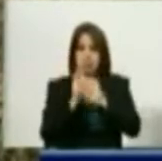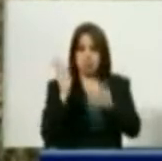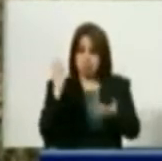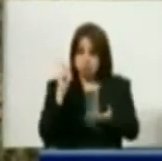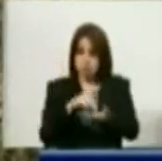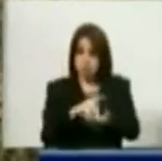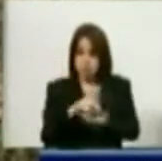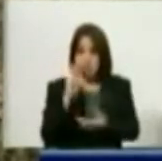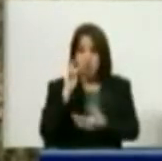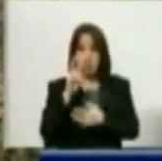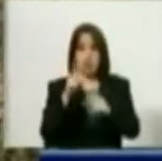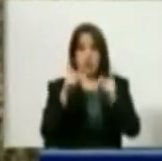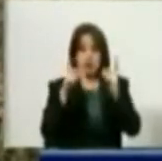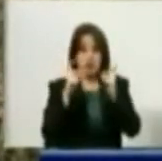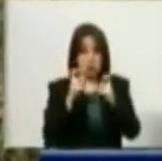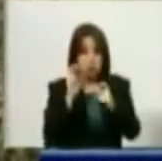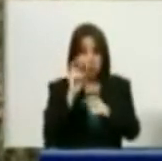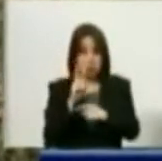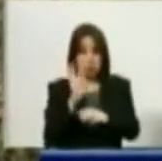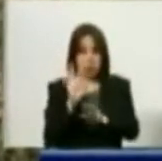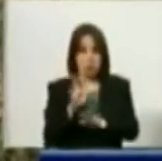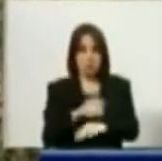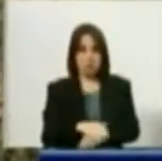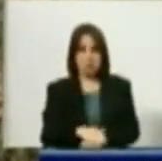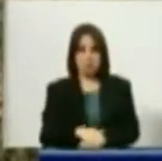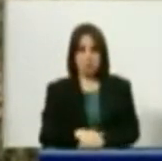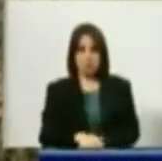Miren esta foto ya la foto